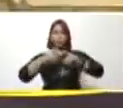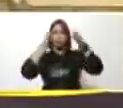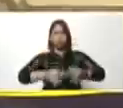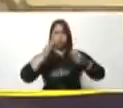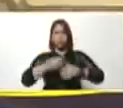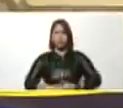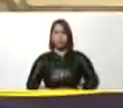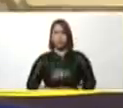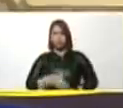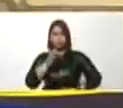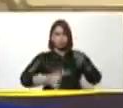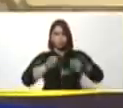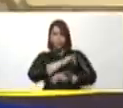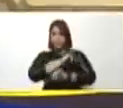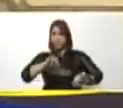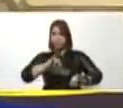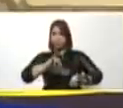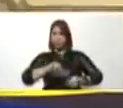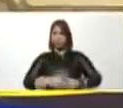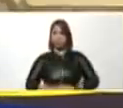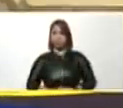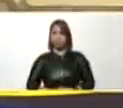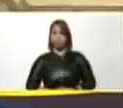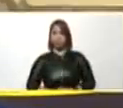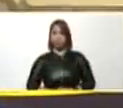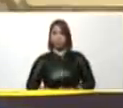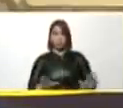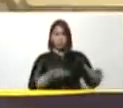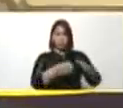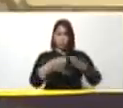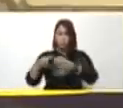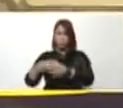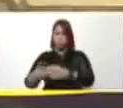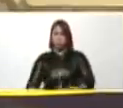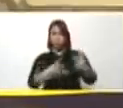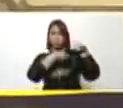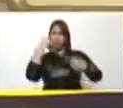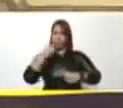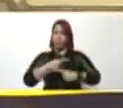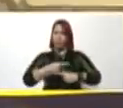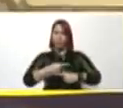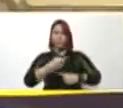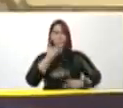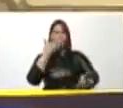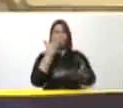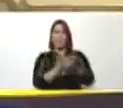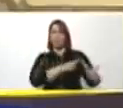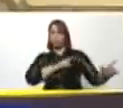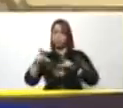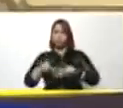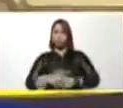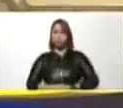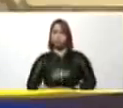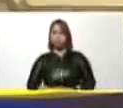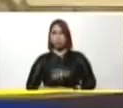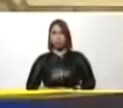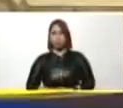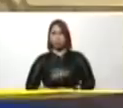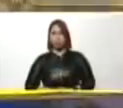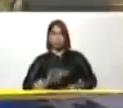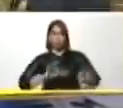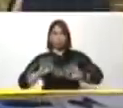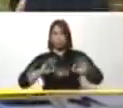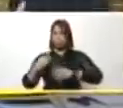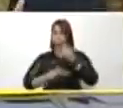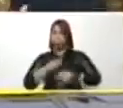una vez se me ordene en los órganos correspondientes que me lo tienen que ordenar. Estoy listo, preparado para hacer